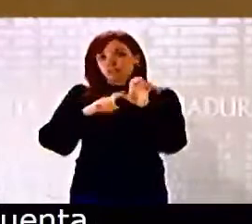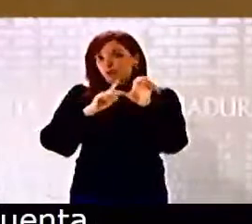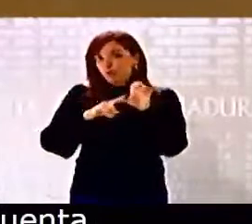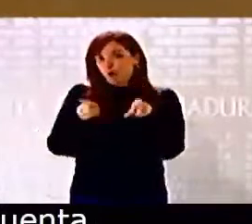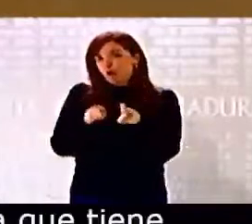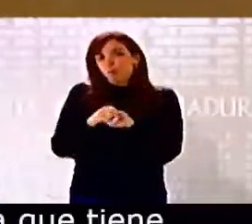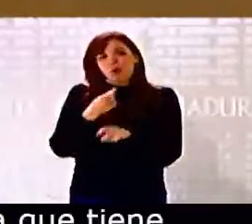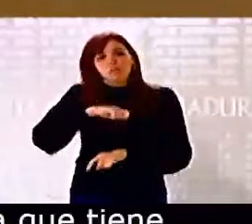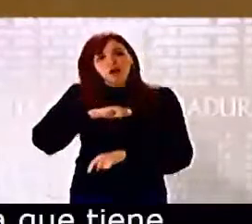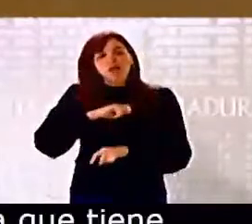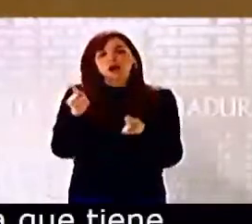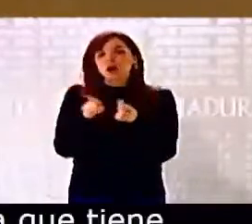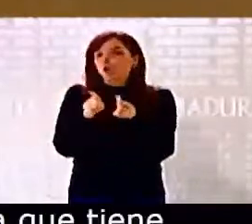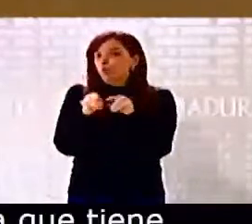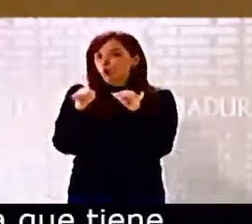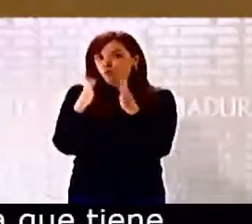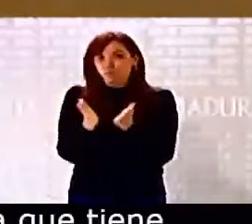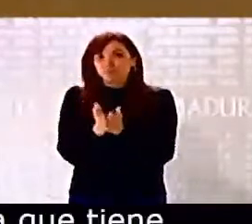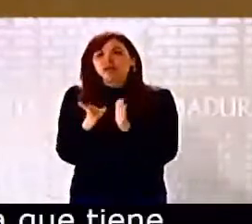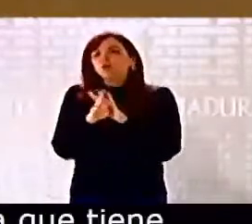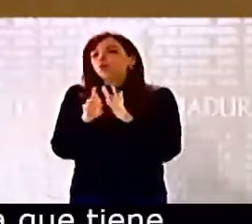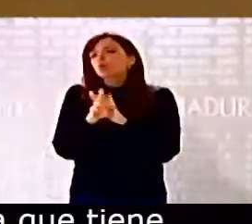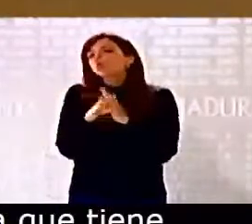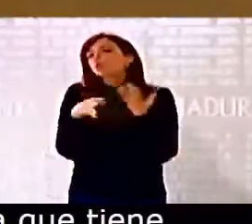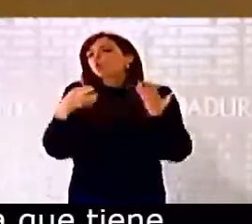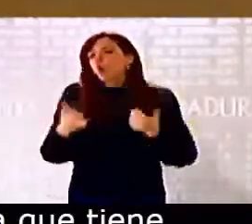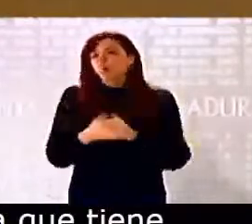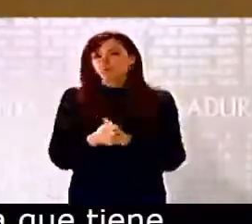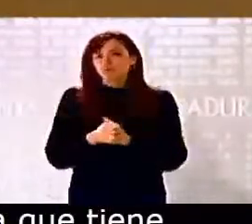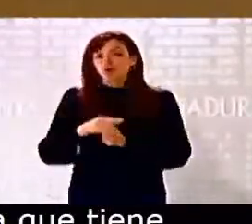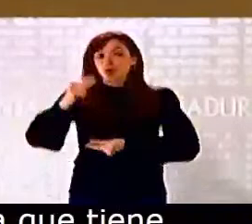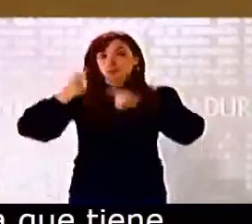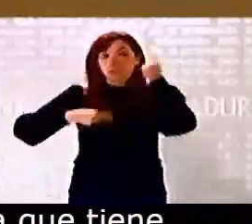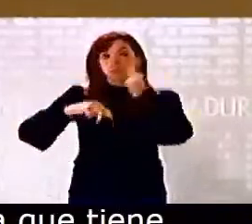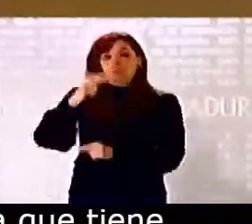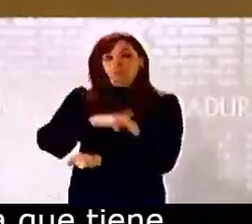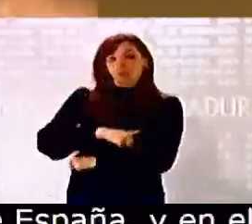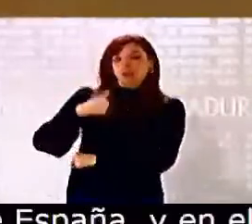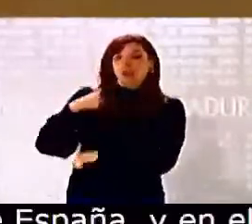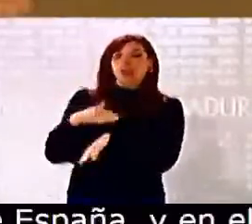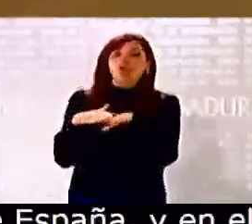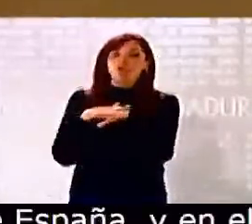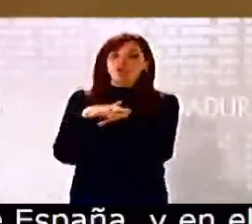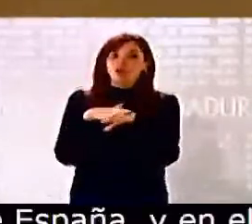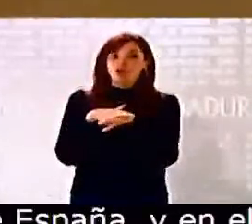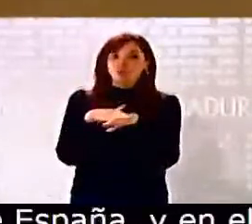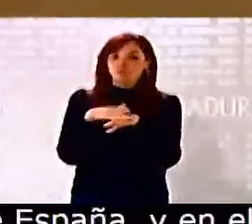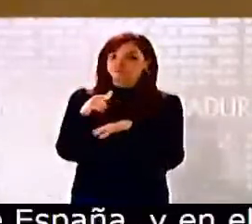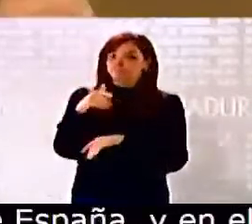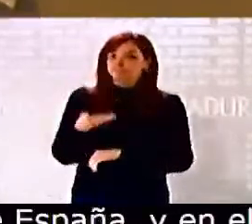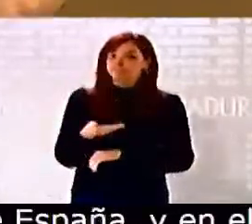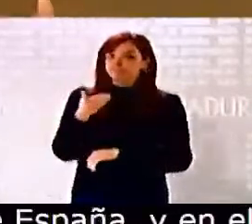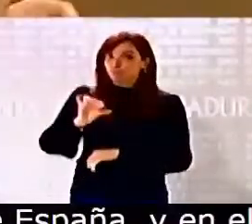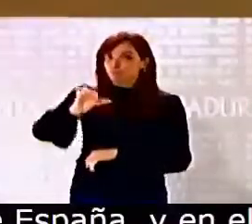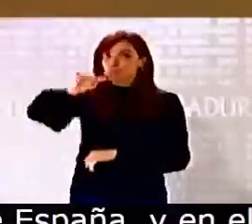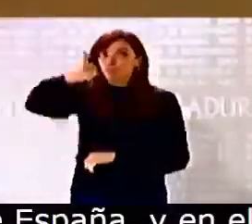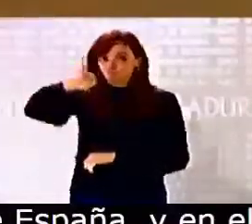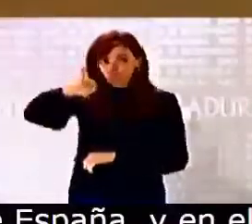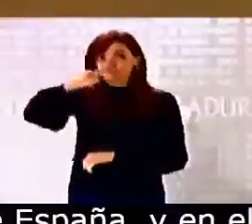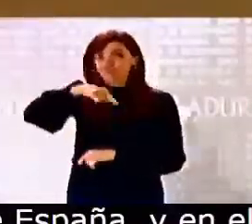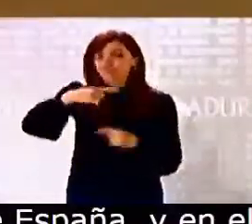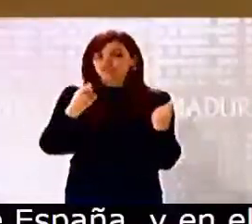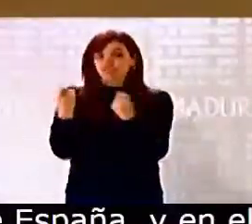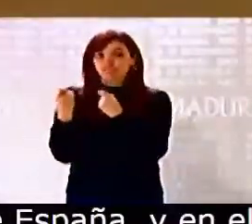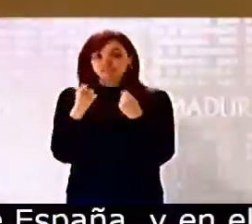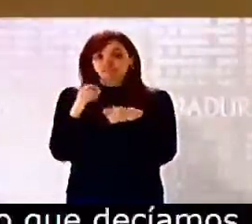del mundo. Les hablo de los presupuestos generales del Estado, esos que decíamos que eran tan importantes que se aprobaran y que eran tan necesarios